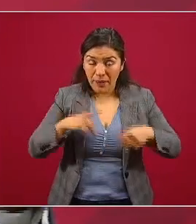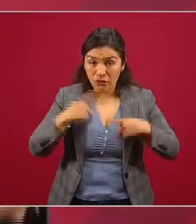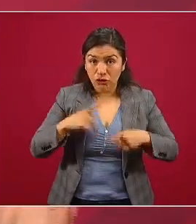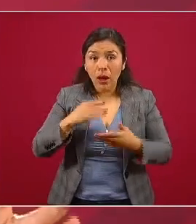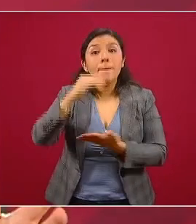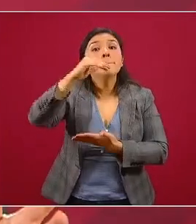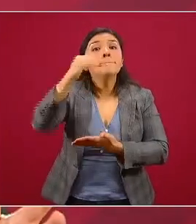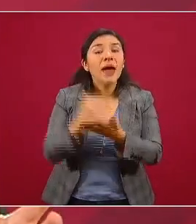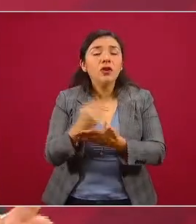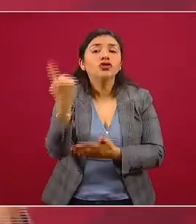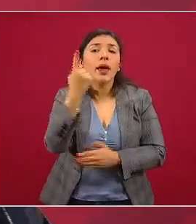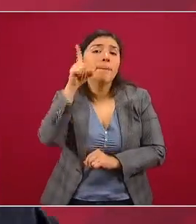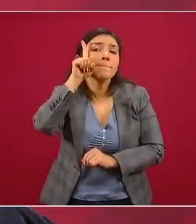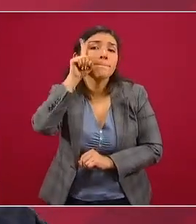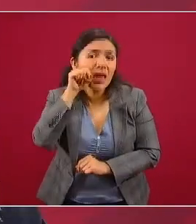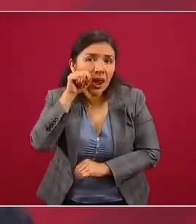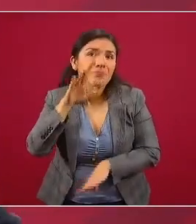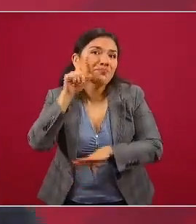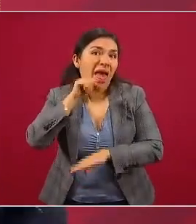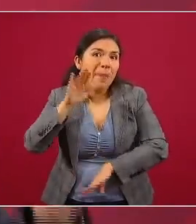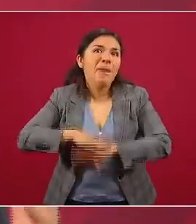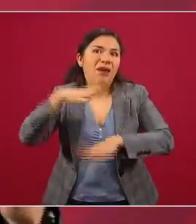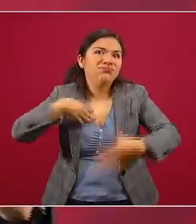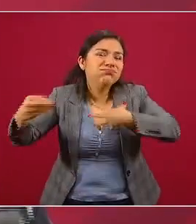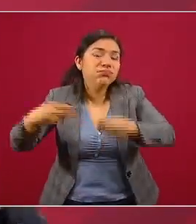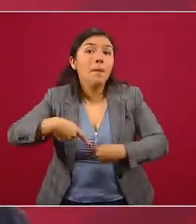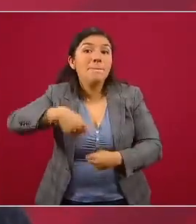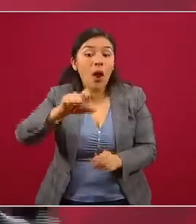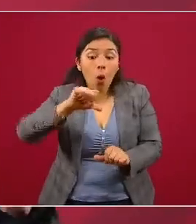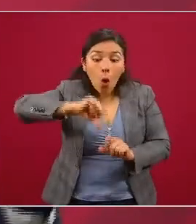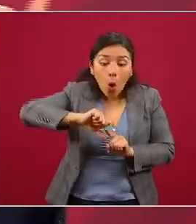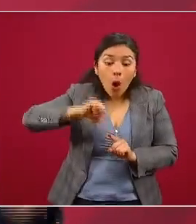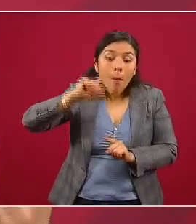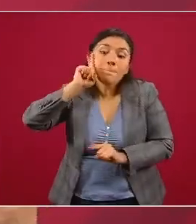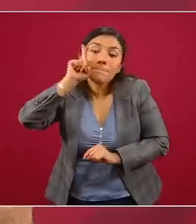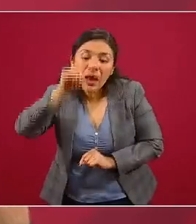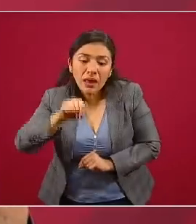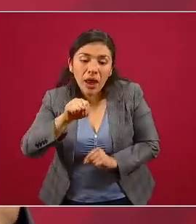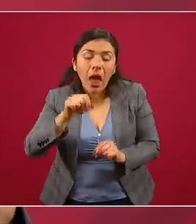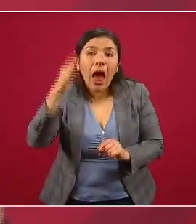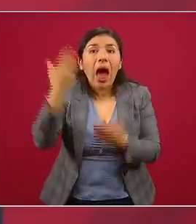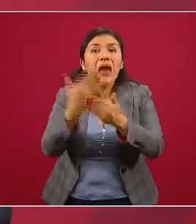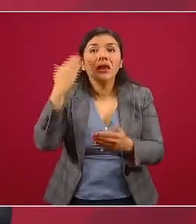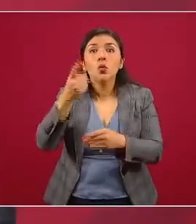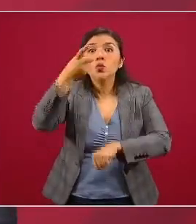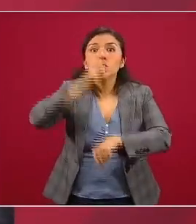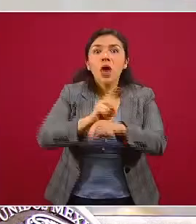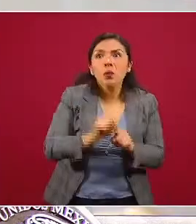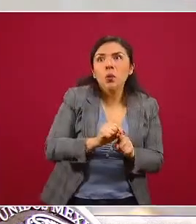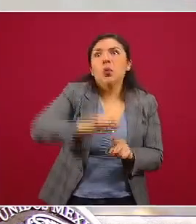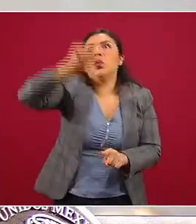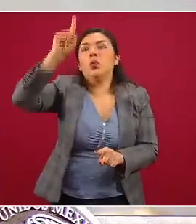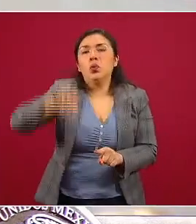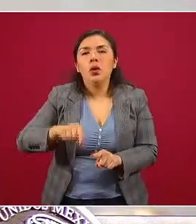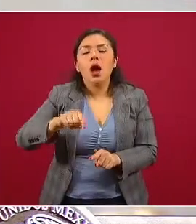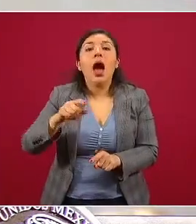que los casos de mañana, pero el cambio entre hoy y mañana es cada vez menor. En este momento